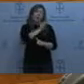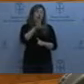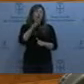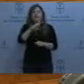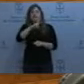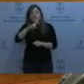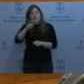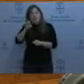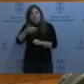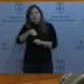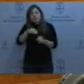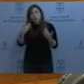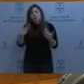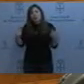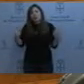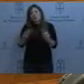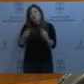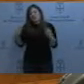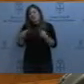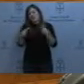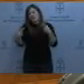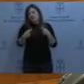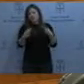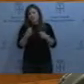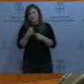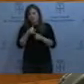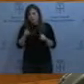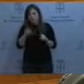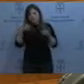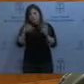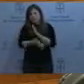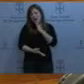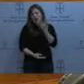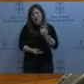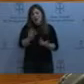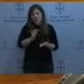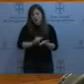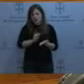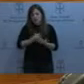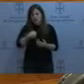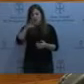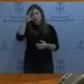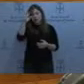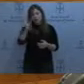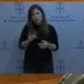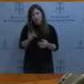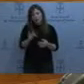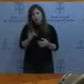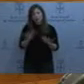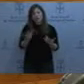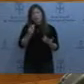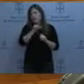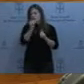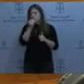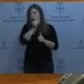es no confrontar esencialismos, que es algo de lo que a veces escucho y que la mejor manera